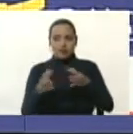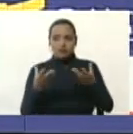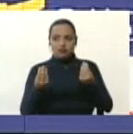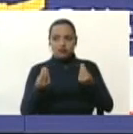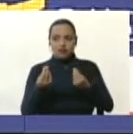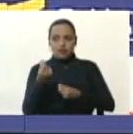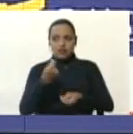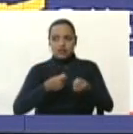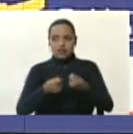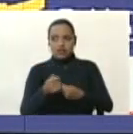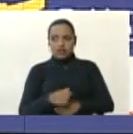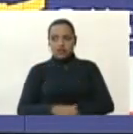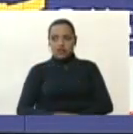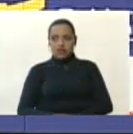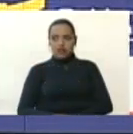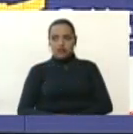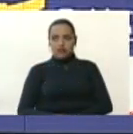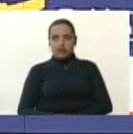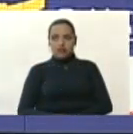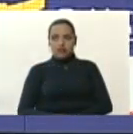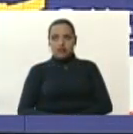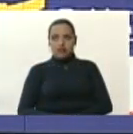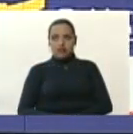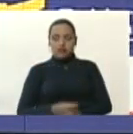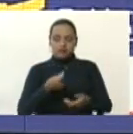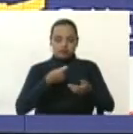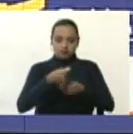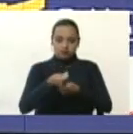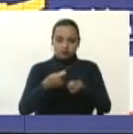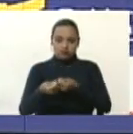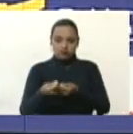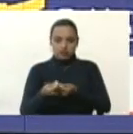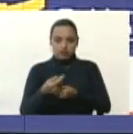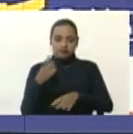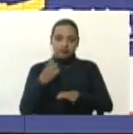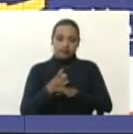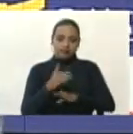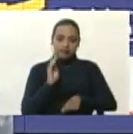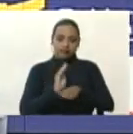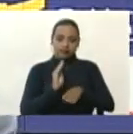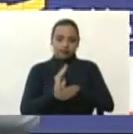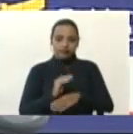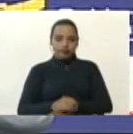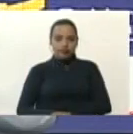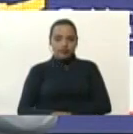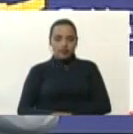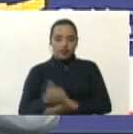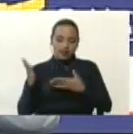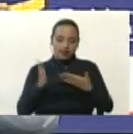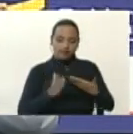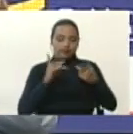que hay que invertir y los recursos hay que ponerlo y que rindan y